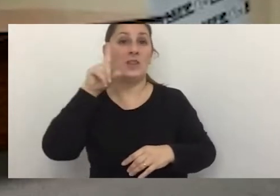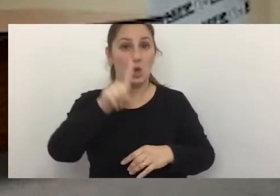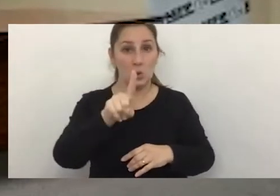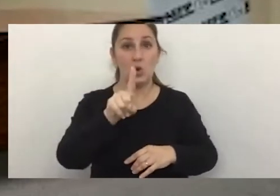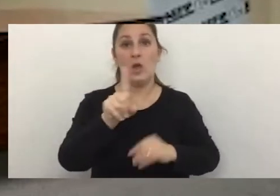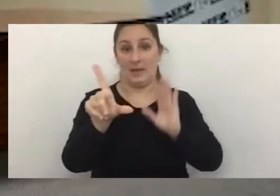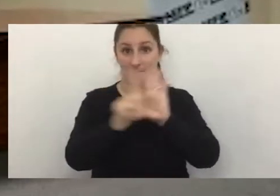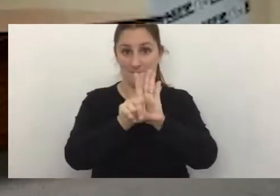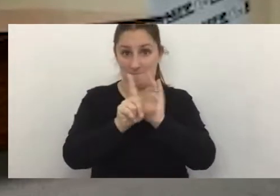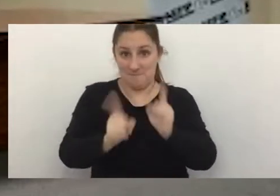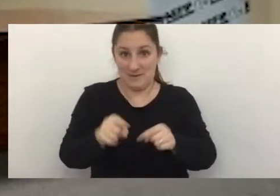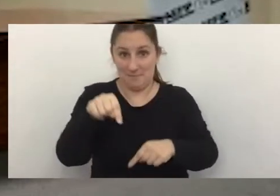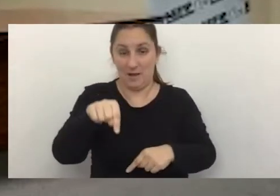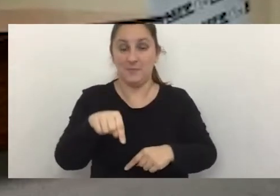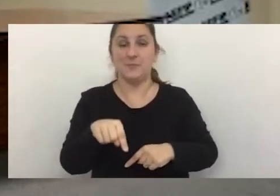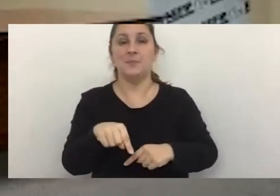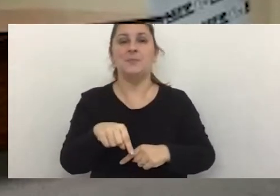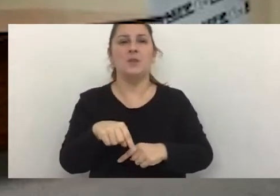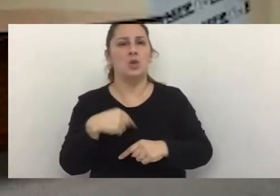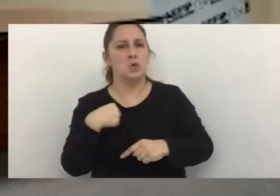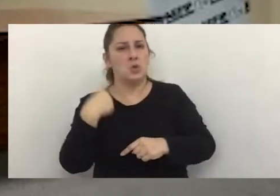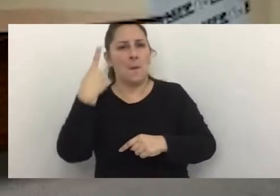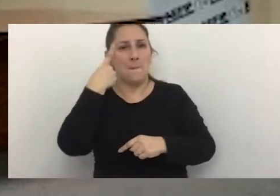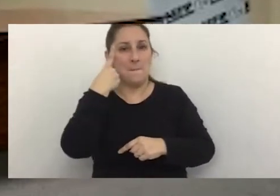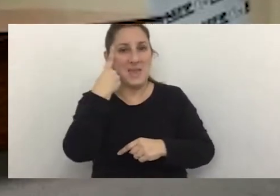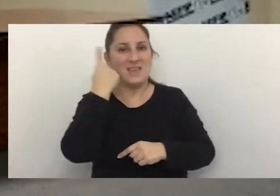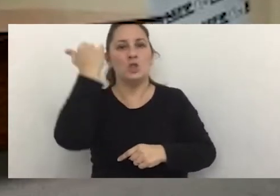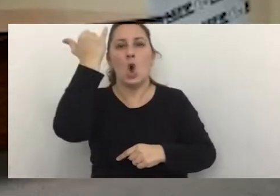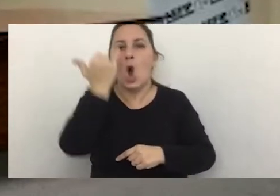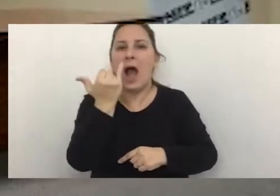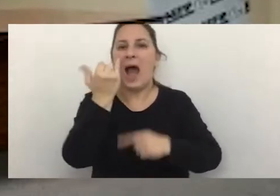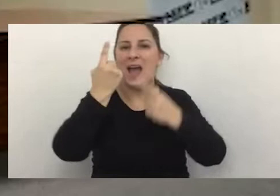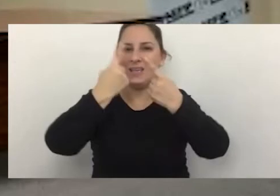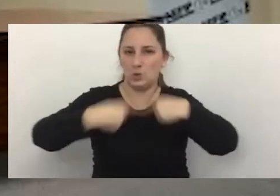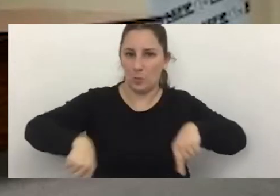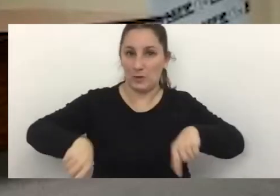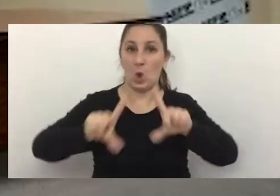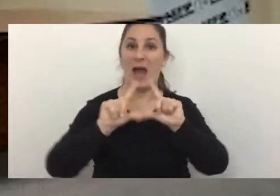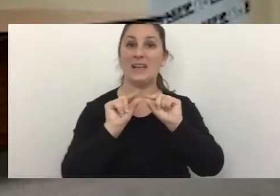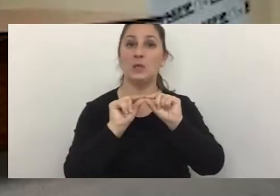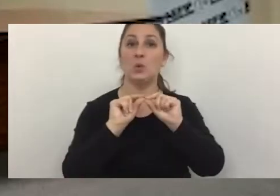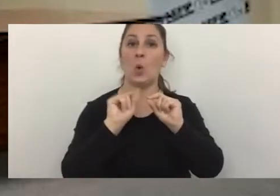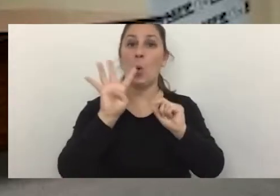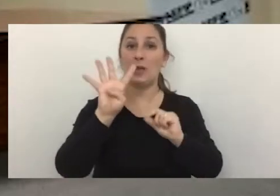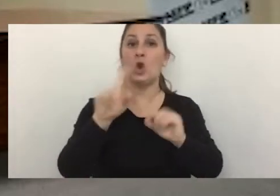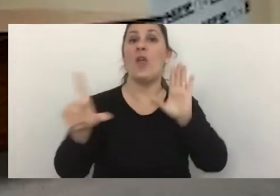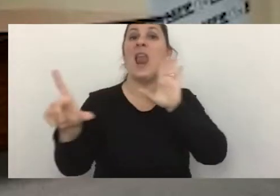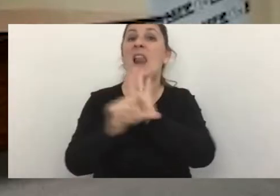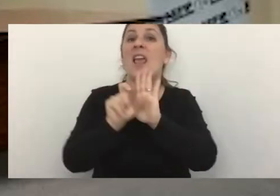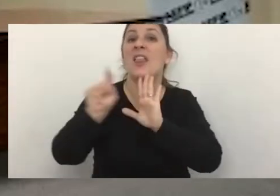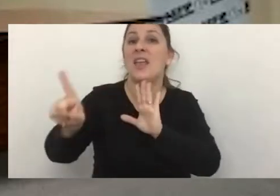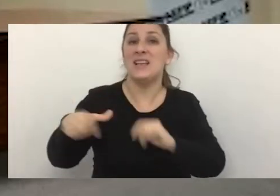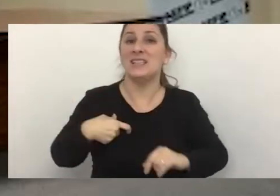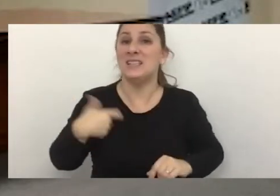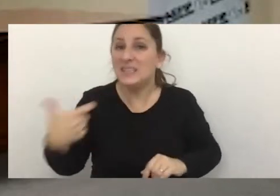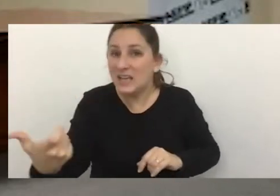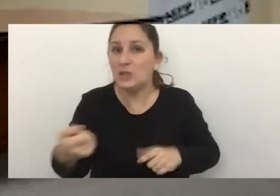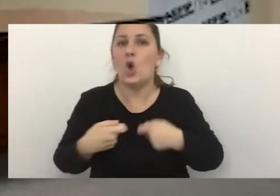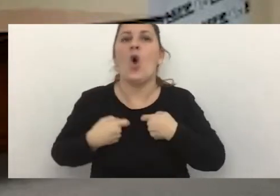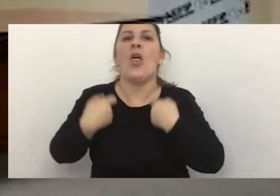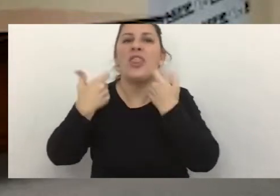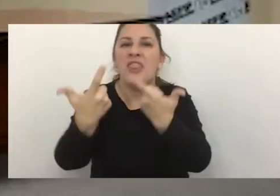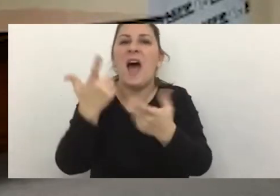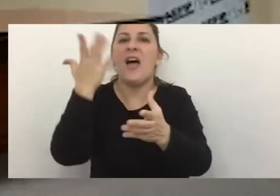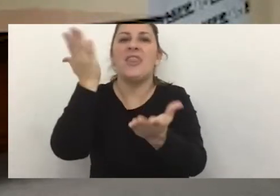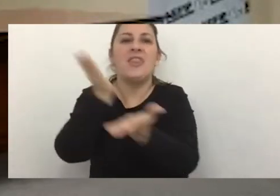esta, yo creo que hay instrumentos. El artículo 4 de la ley sindical le da derechos a los